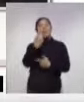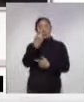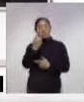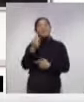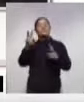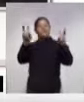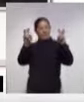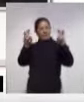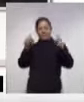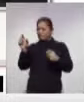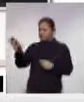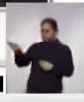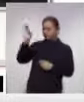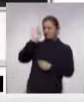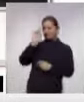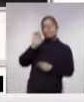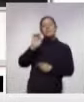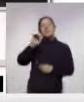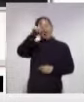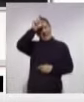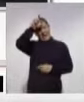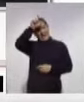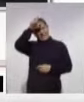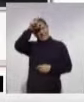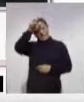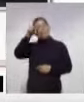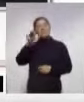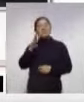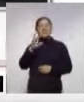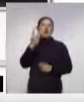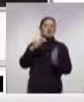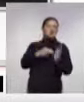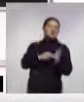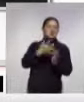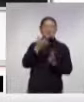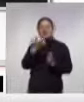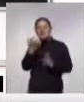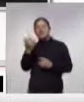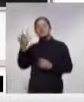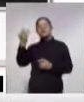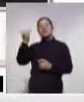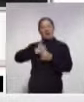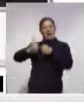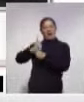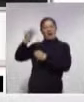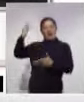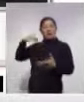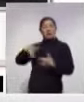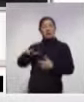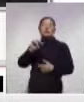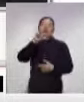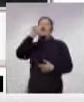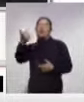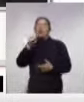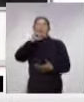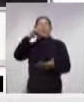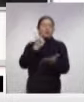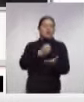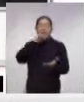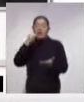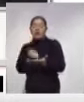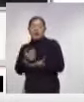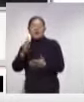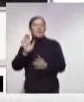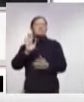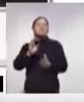un texto de Egipto de hace más o menos 2500 años, pasando por otros autores, por ejemplo, de la época romana,